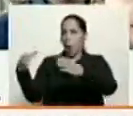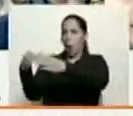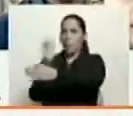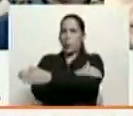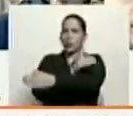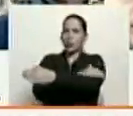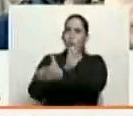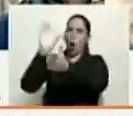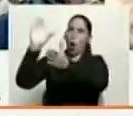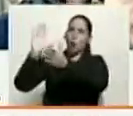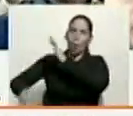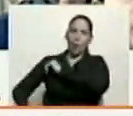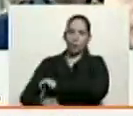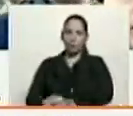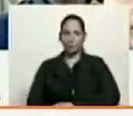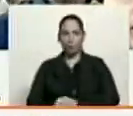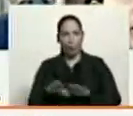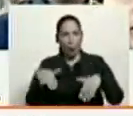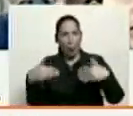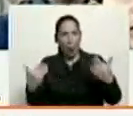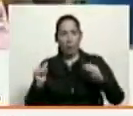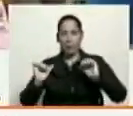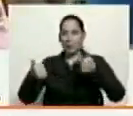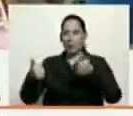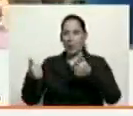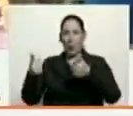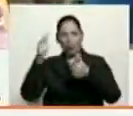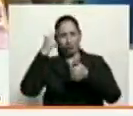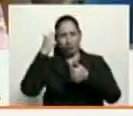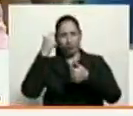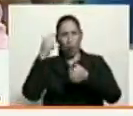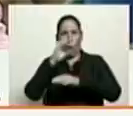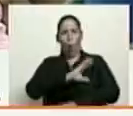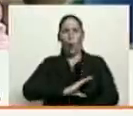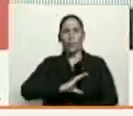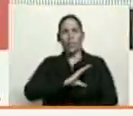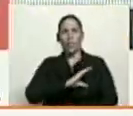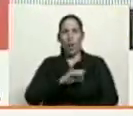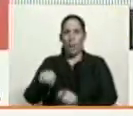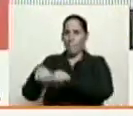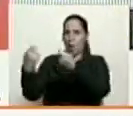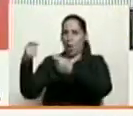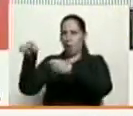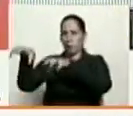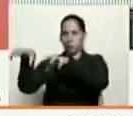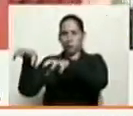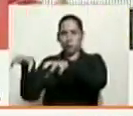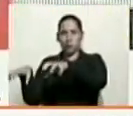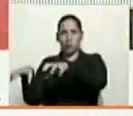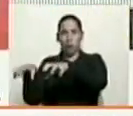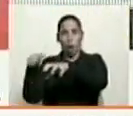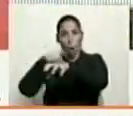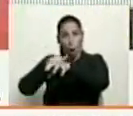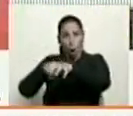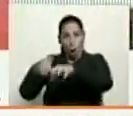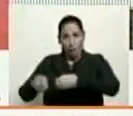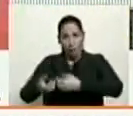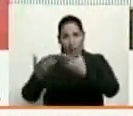había quitado cuando aquella comisión tripartita. Y quienes hoy le ofrecen, tratando de engañar al